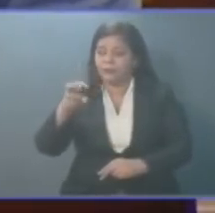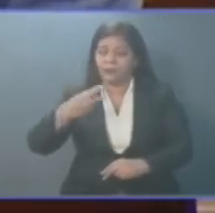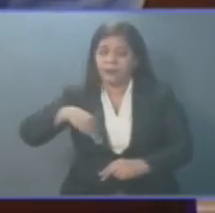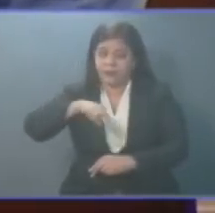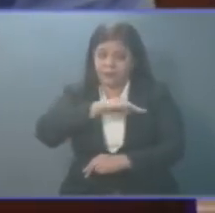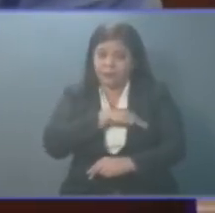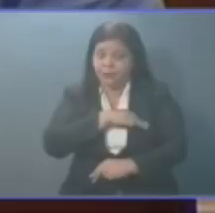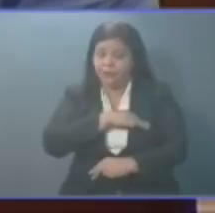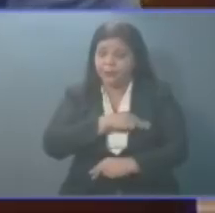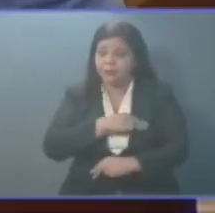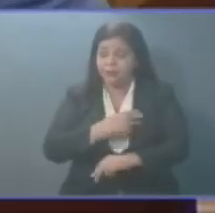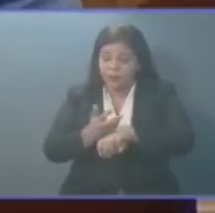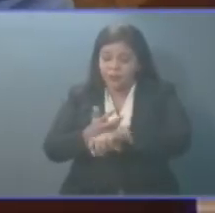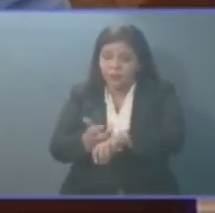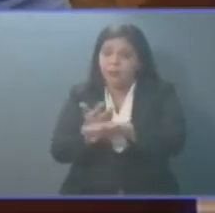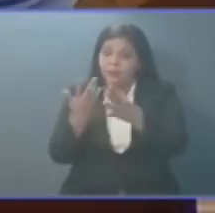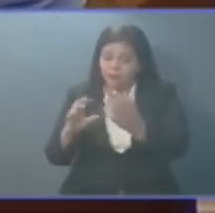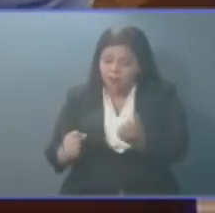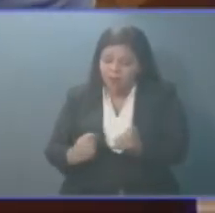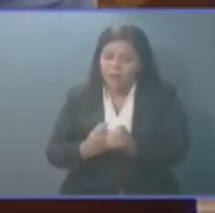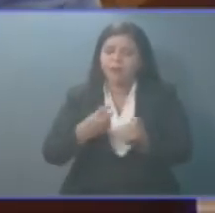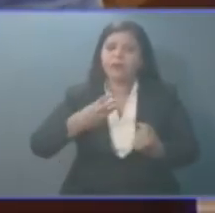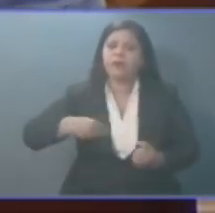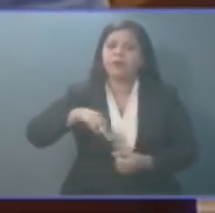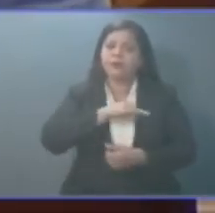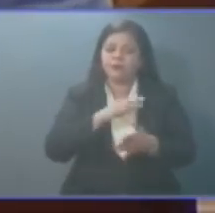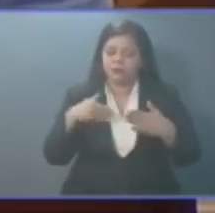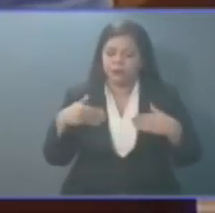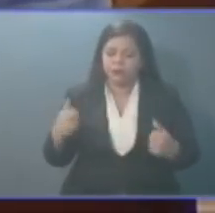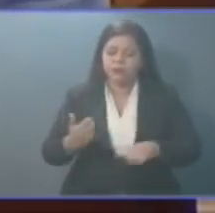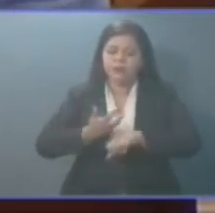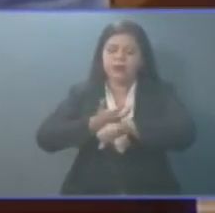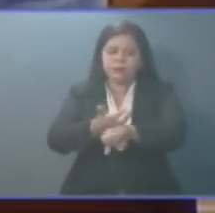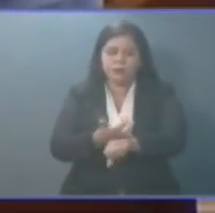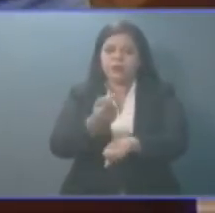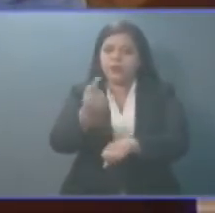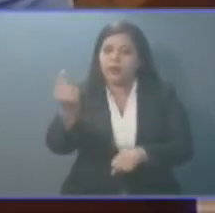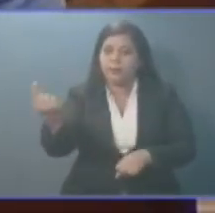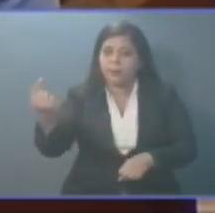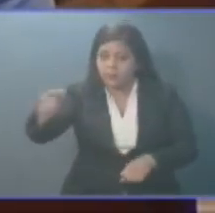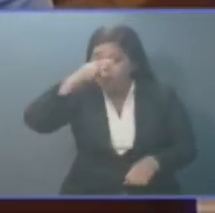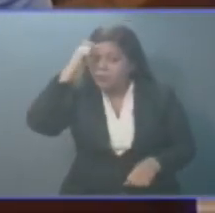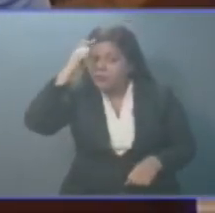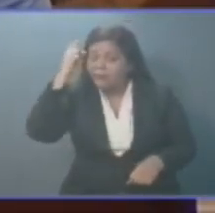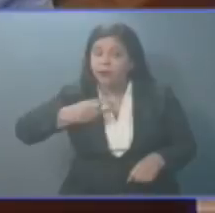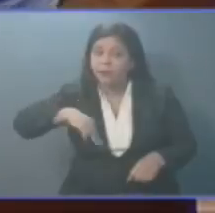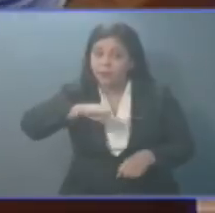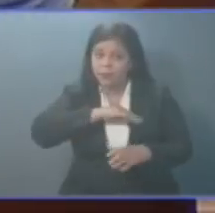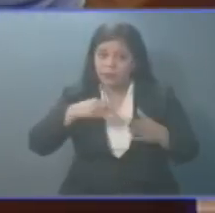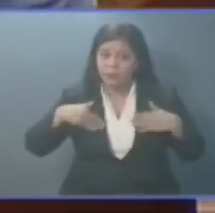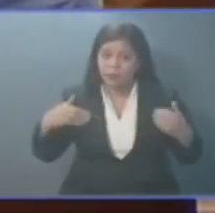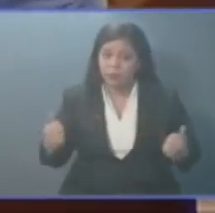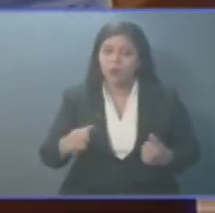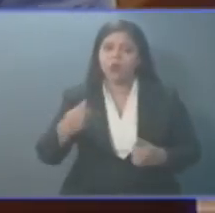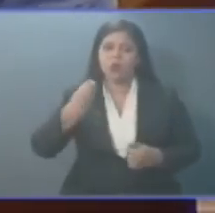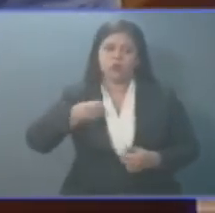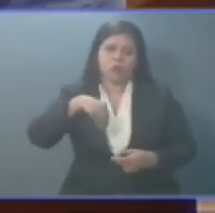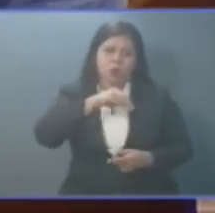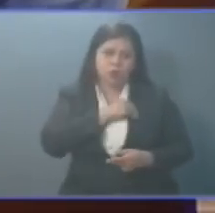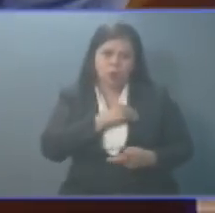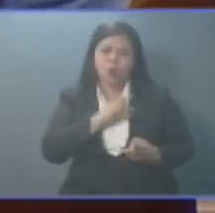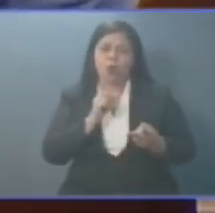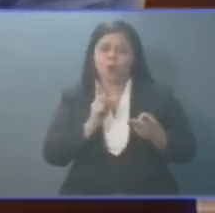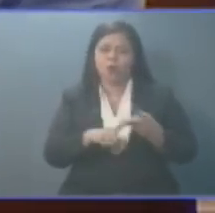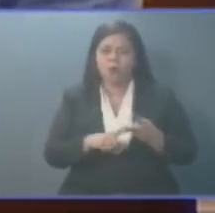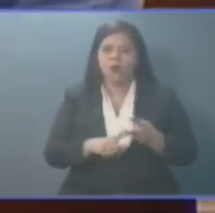Transporte, apoyamos al Ministerio de Salud en el transporte de su personal. Transportamos tanto a los médicos de la primera